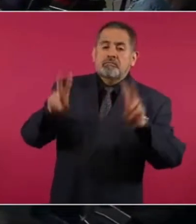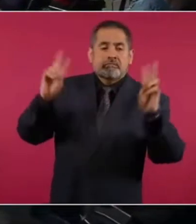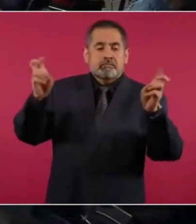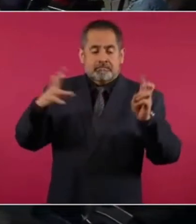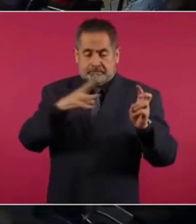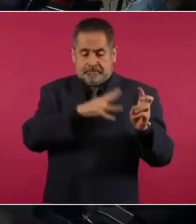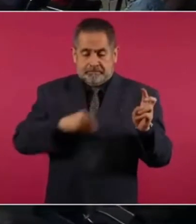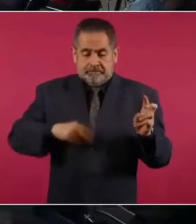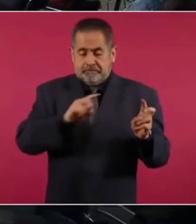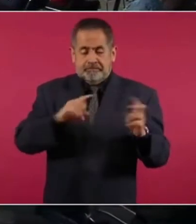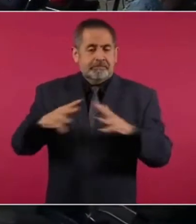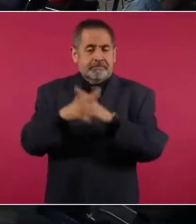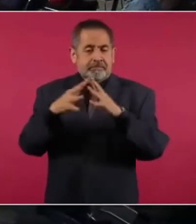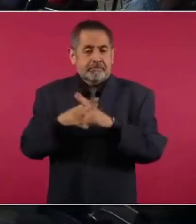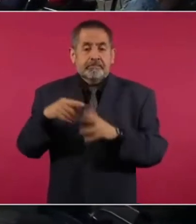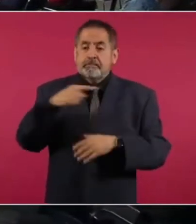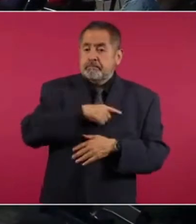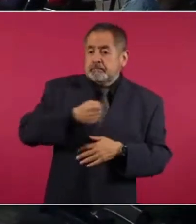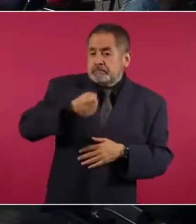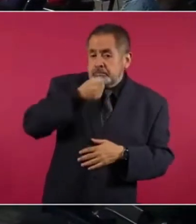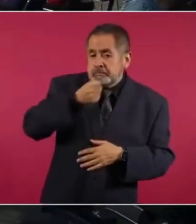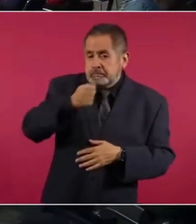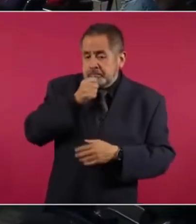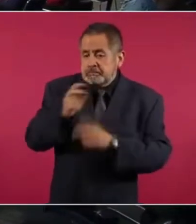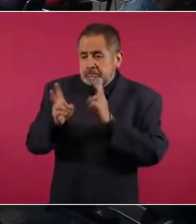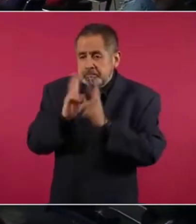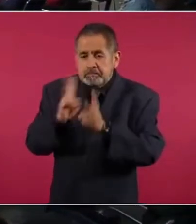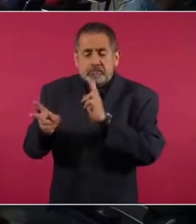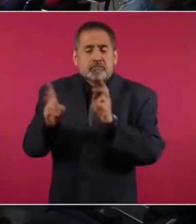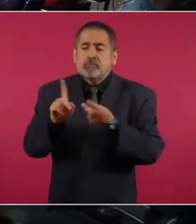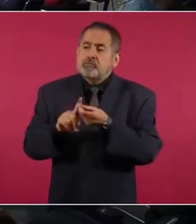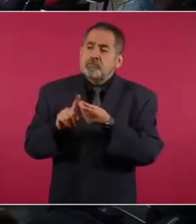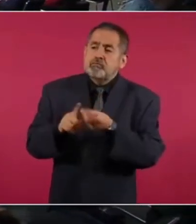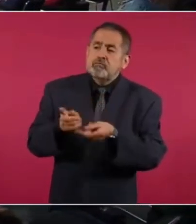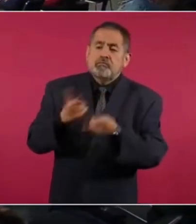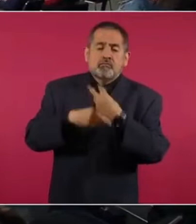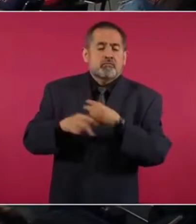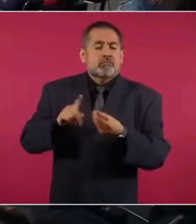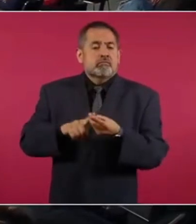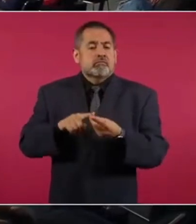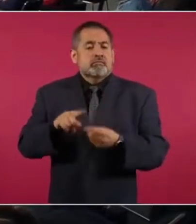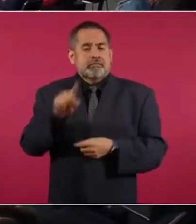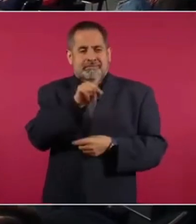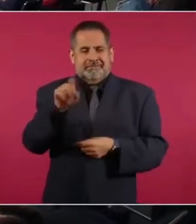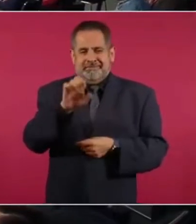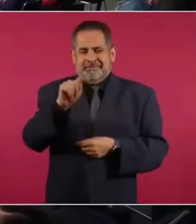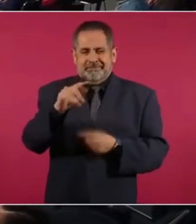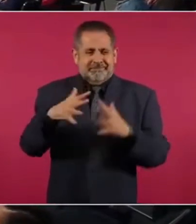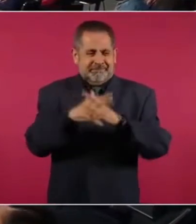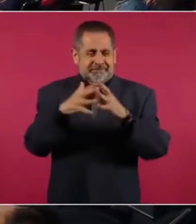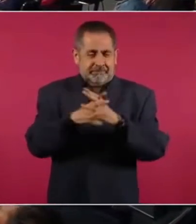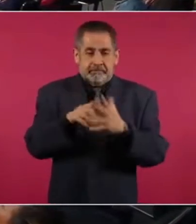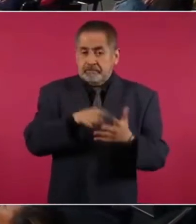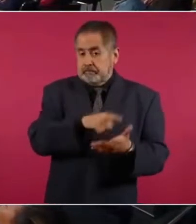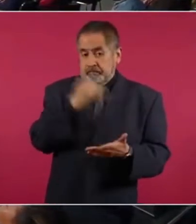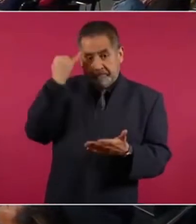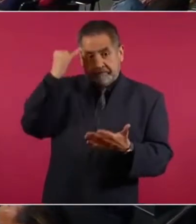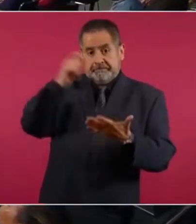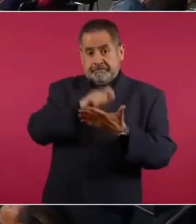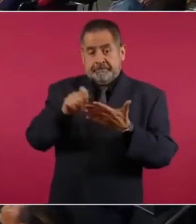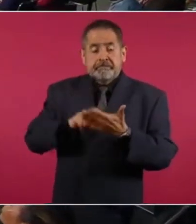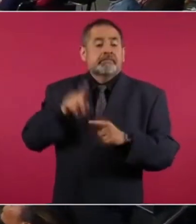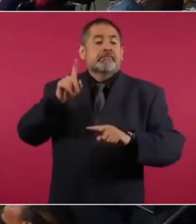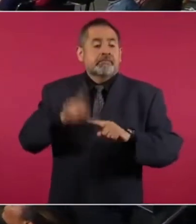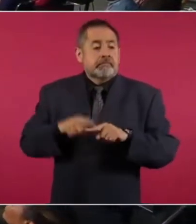Guerra, donde entrevista y donde hace un relato del origen de los Zetas, y que la tesis que plantea es que